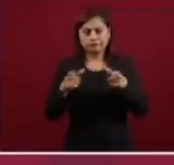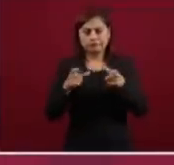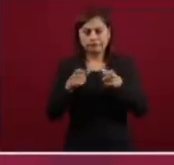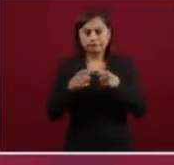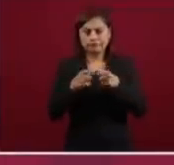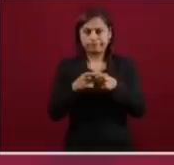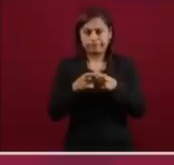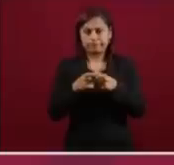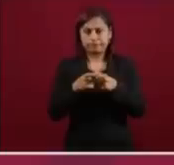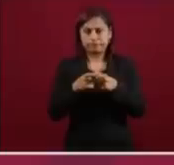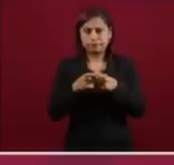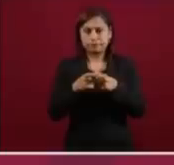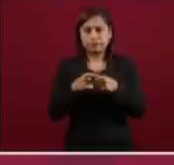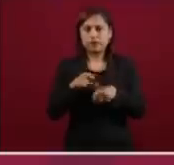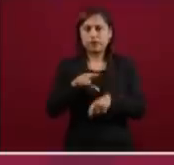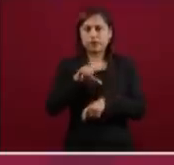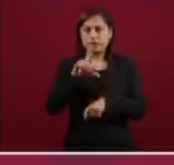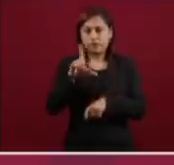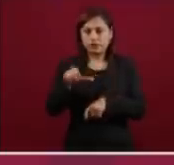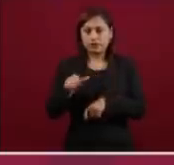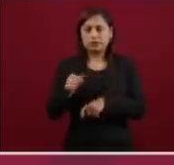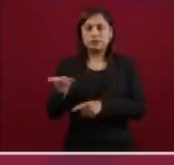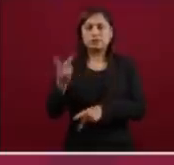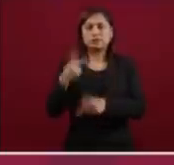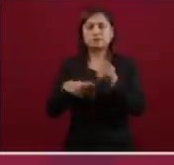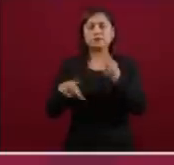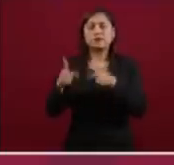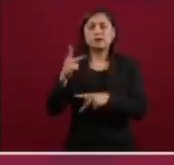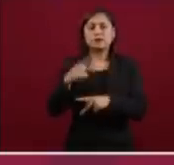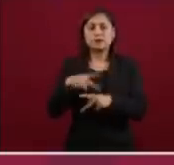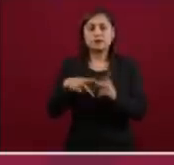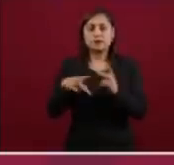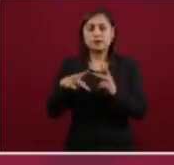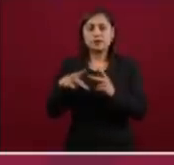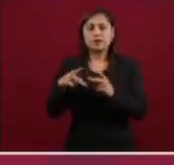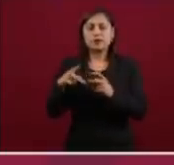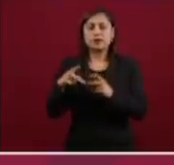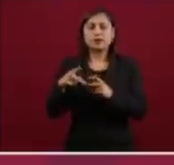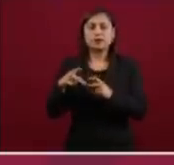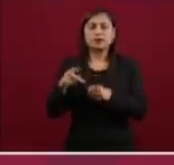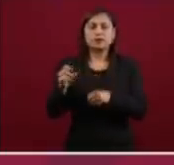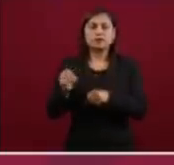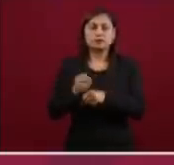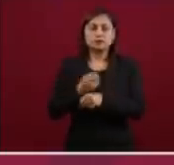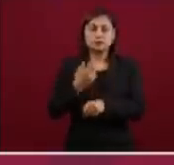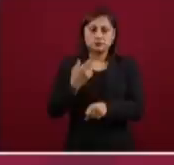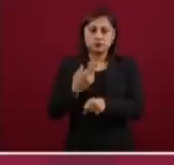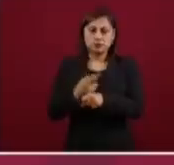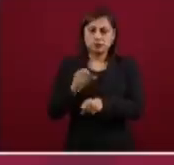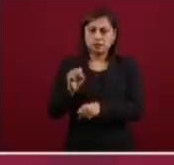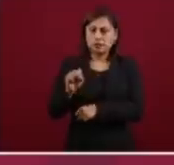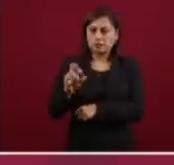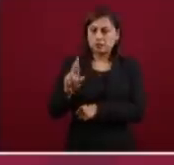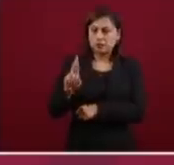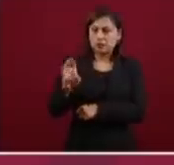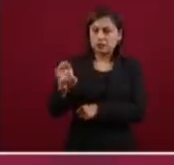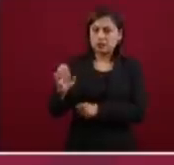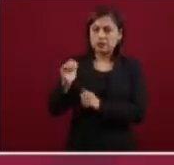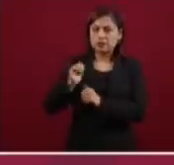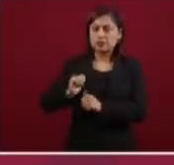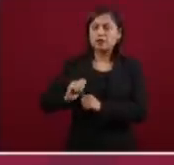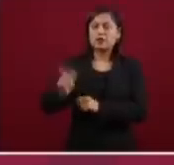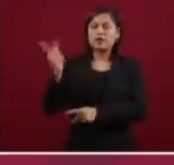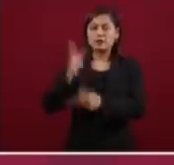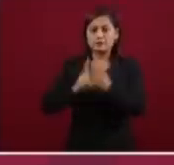va a informarles pronto el secretario de relaciones exteriores el